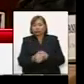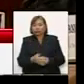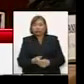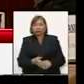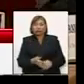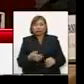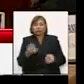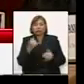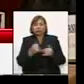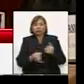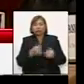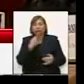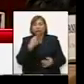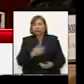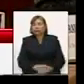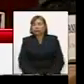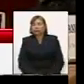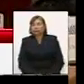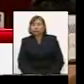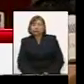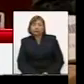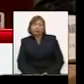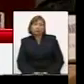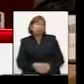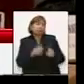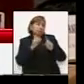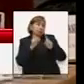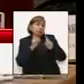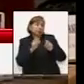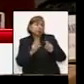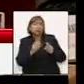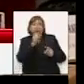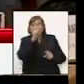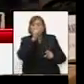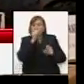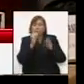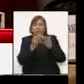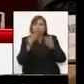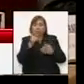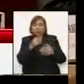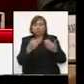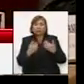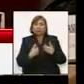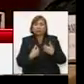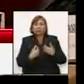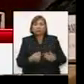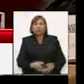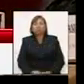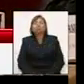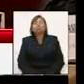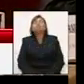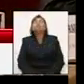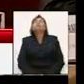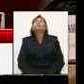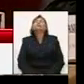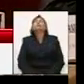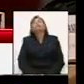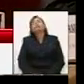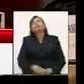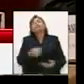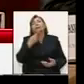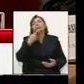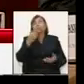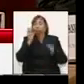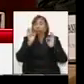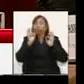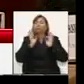para terminar, de la información periodística de los casos que usted ha mencionado, se podría expresar que fue